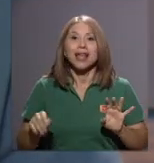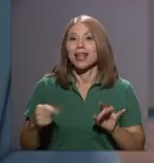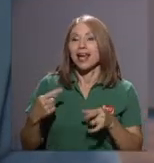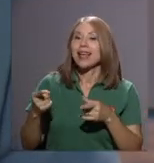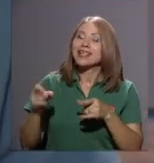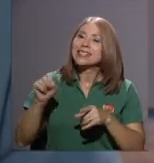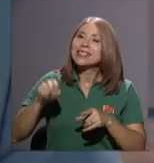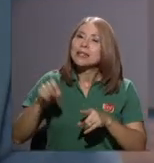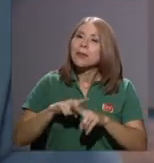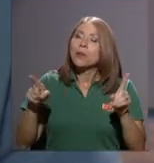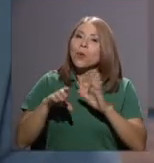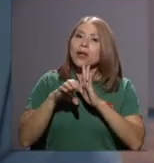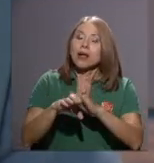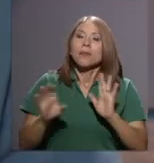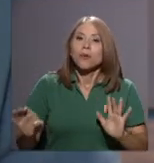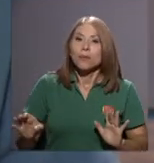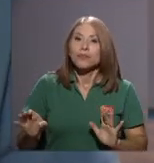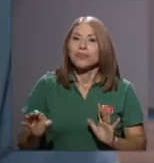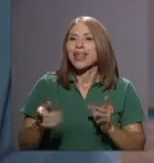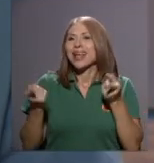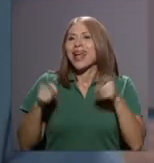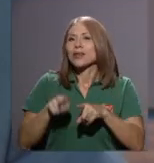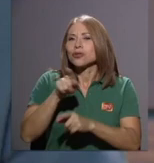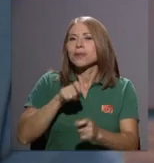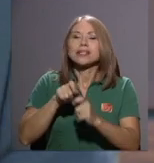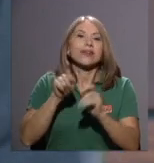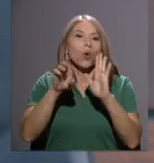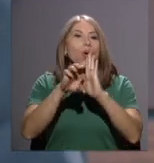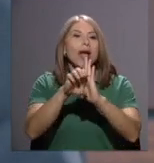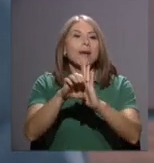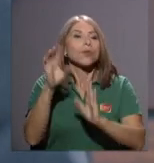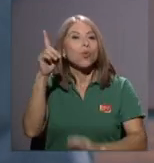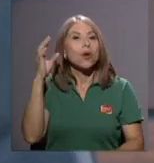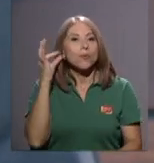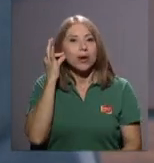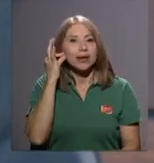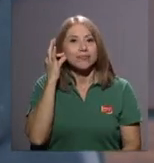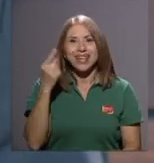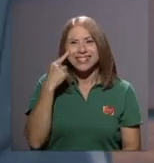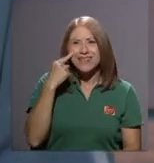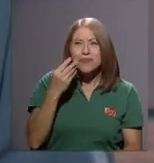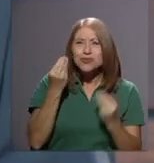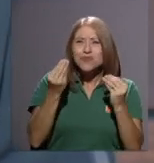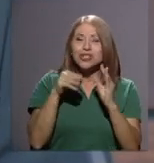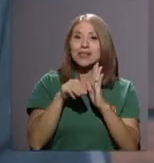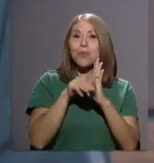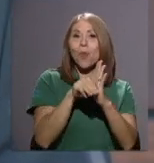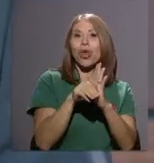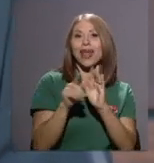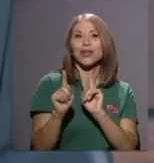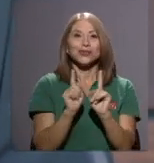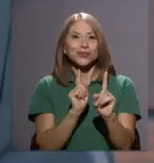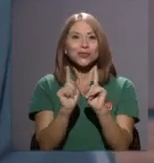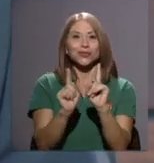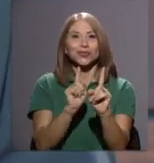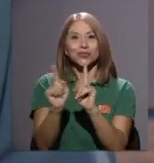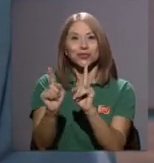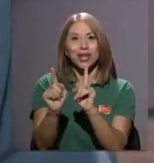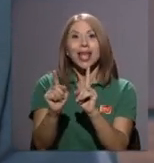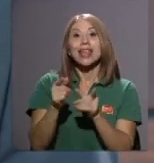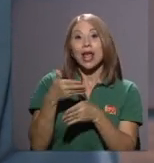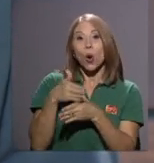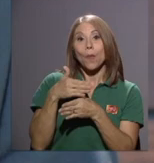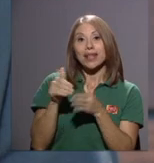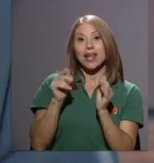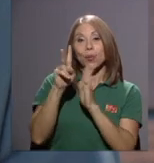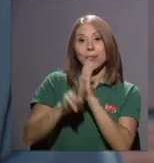por ejemplo, en este caso específico de una mujer, que es que vimos muchos casos de modelos que compartieron videos sexuales a sus parejas y me